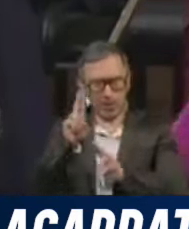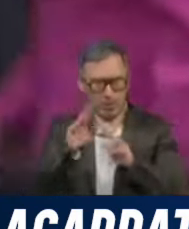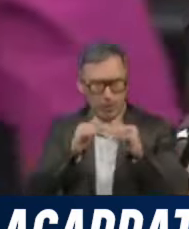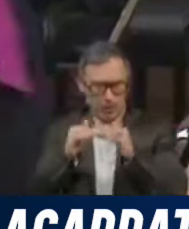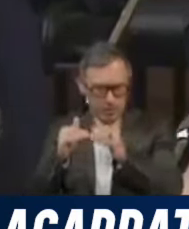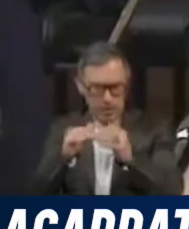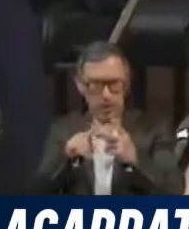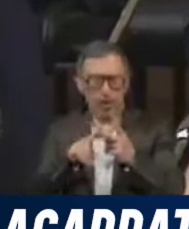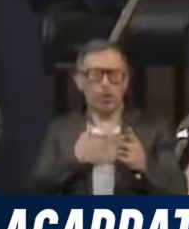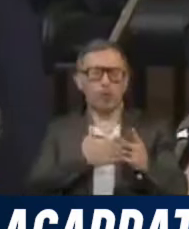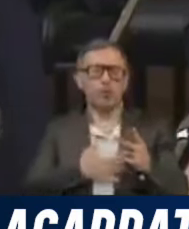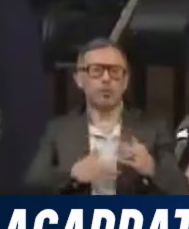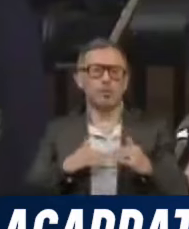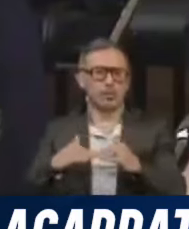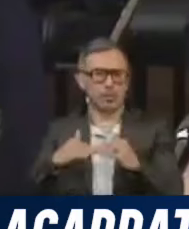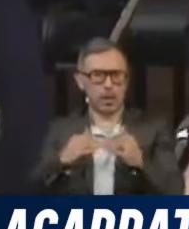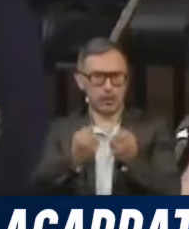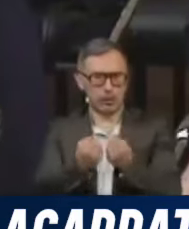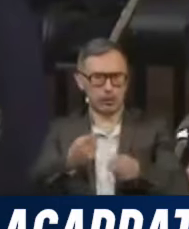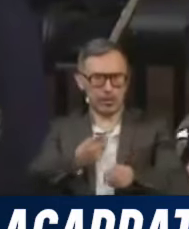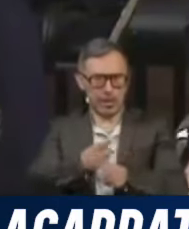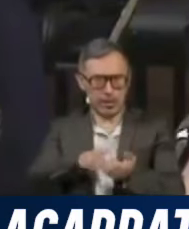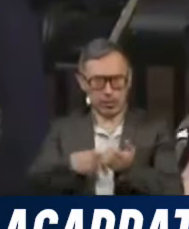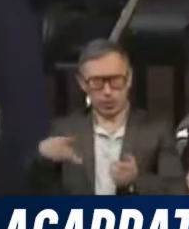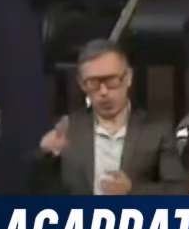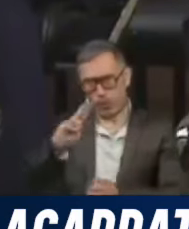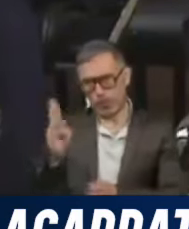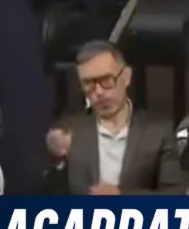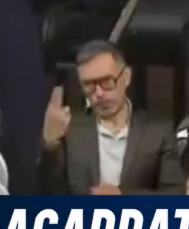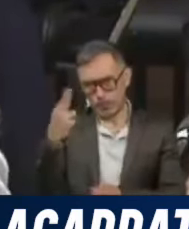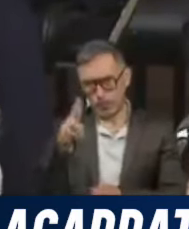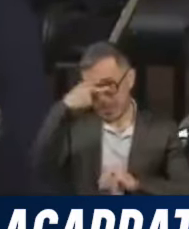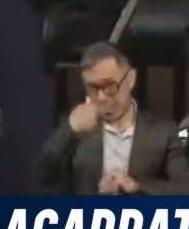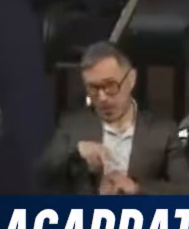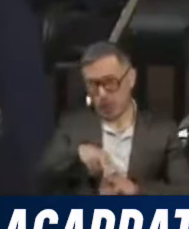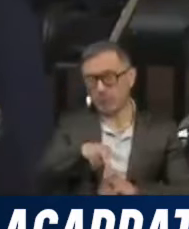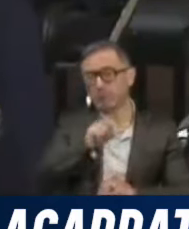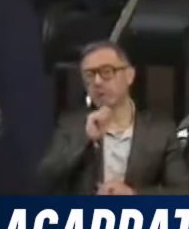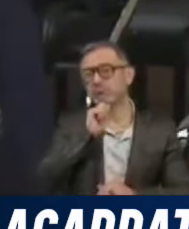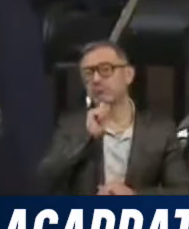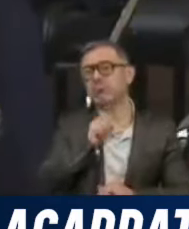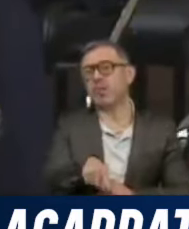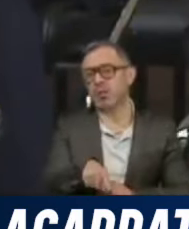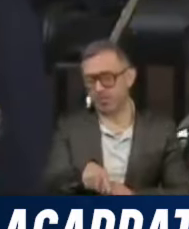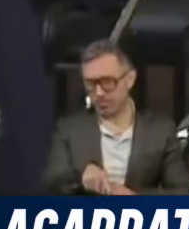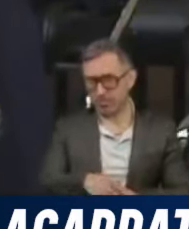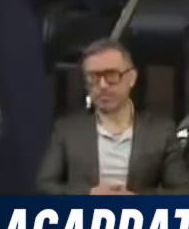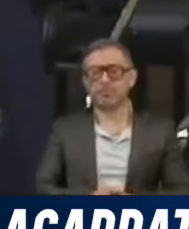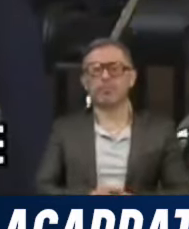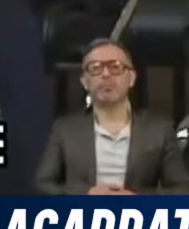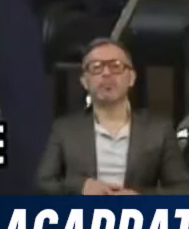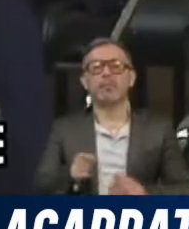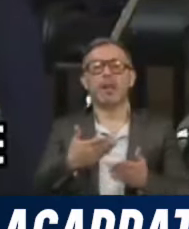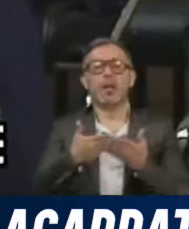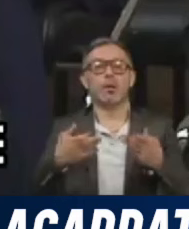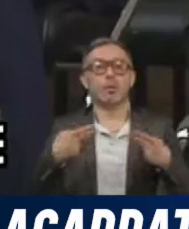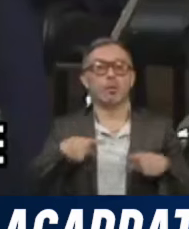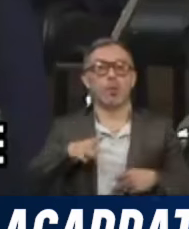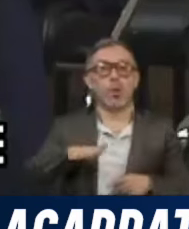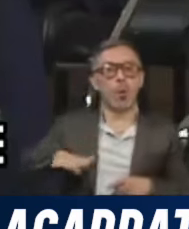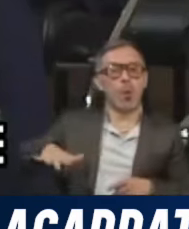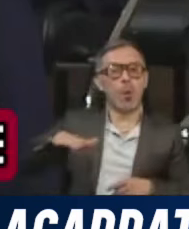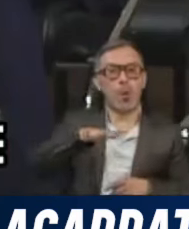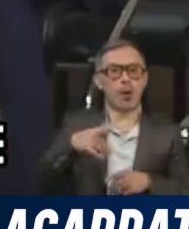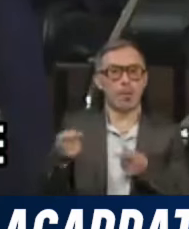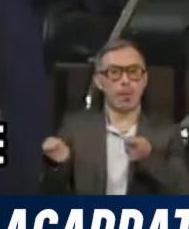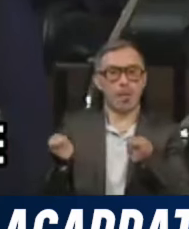justicia y sociedad de la Universidad Nacional Autónoma de México hoy la manipulación de la voluntad popular se da mucho antes